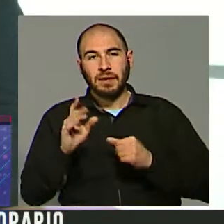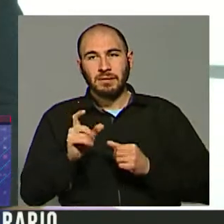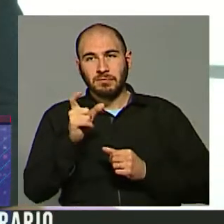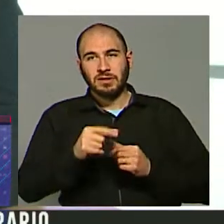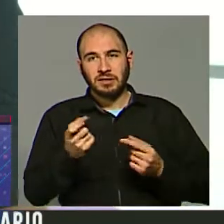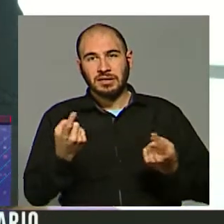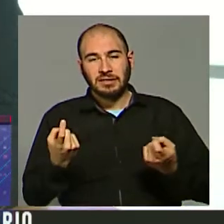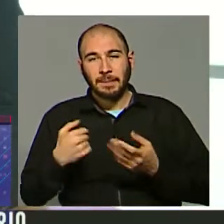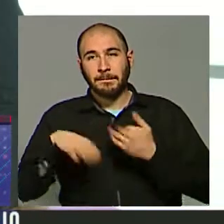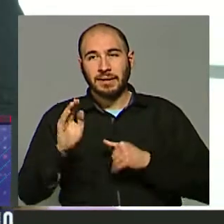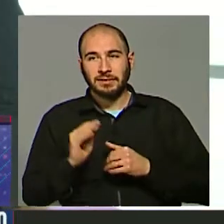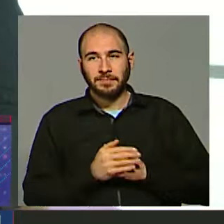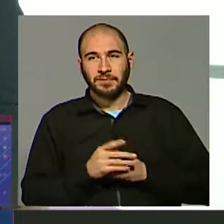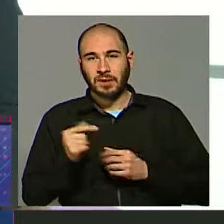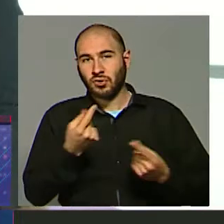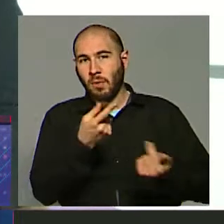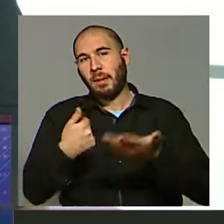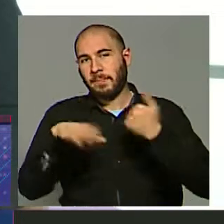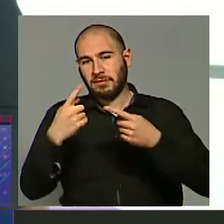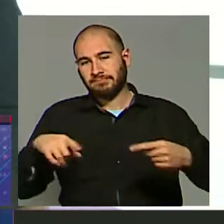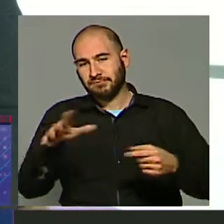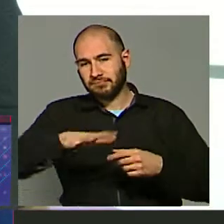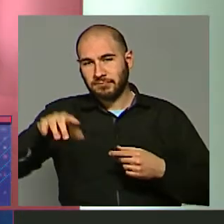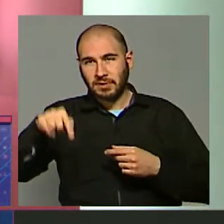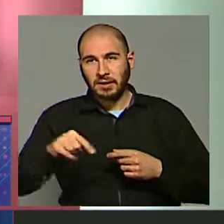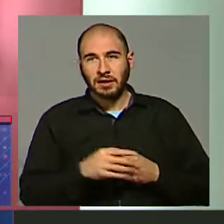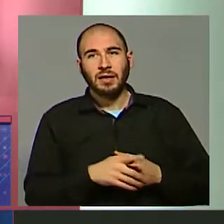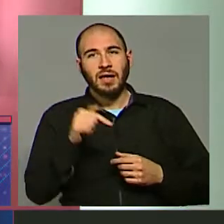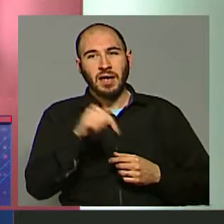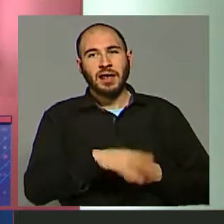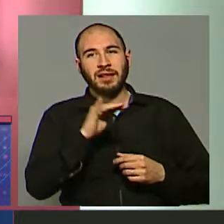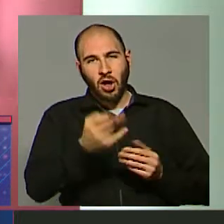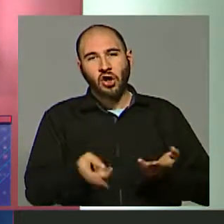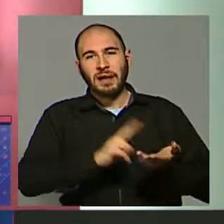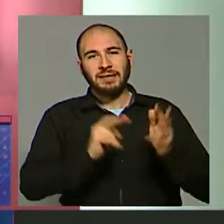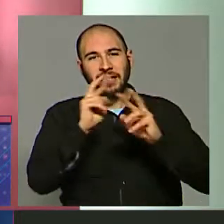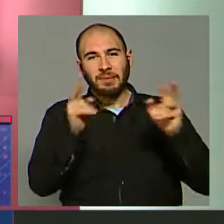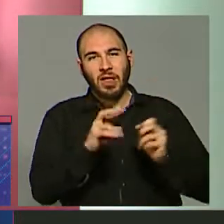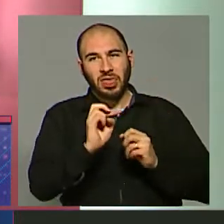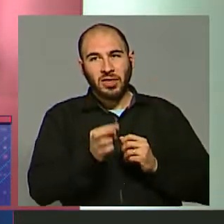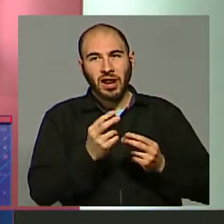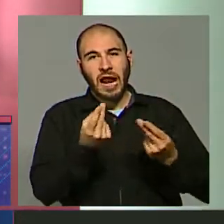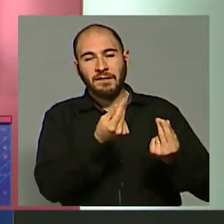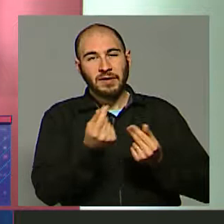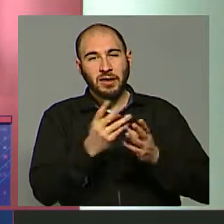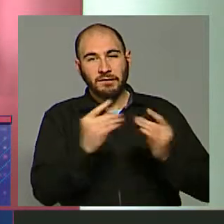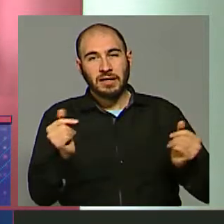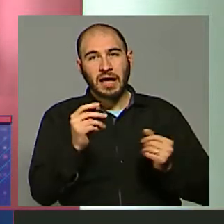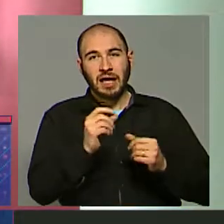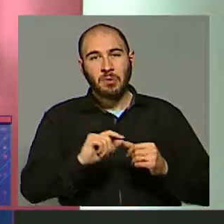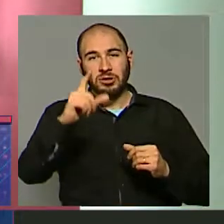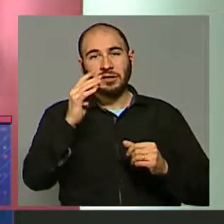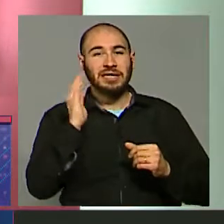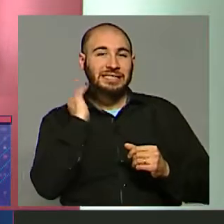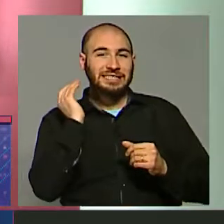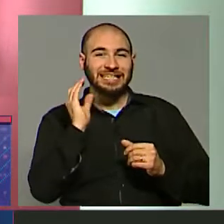más necesitados, porque son los que más consumen de este tipo de rubros. Bueno, ahora sí lo llevo de vuelta al dólar y la cotización que cerró con un alza de